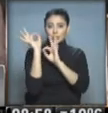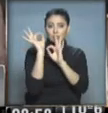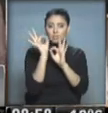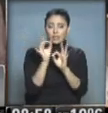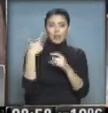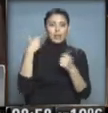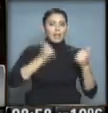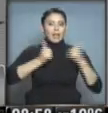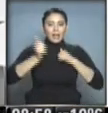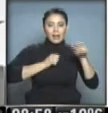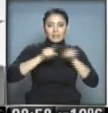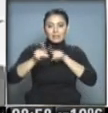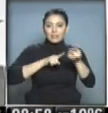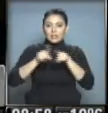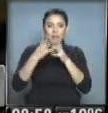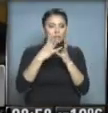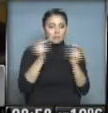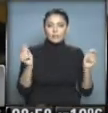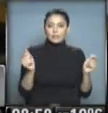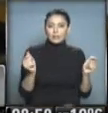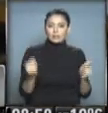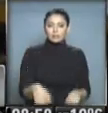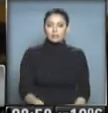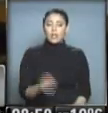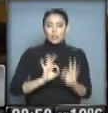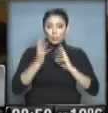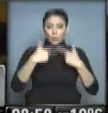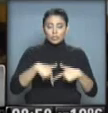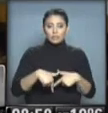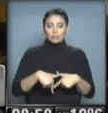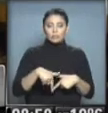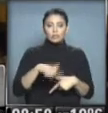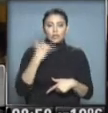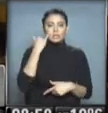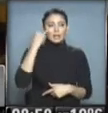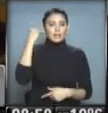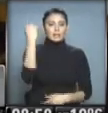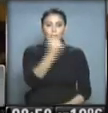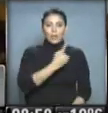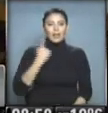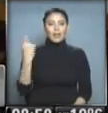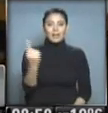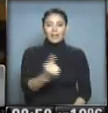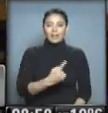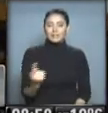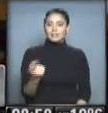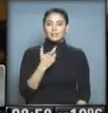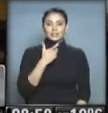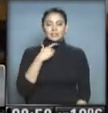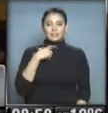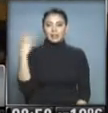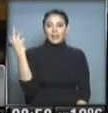correr la carrera de la San Silvestre, desaparece. Era un proyecto que estaba dando vueltas hace rato, que estábamos tratando de